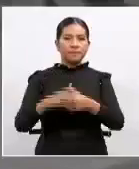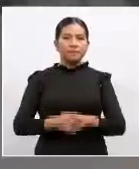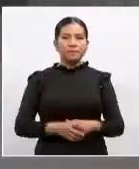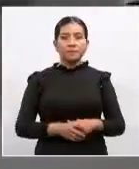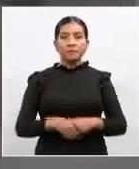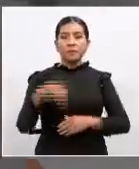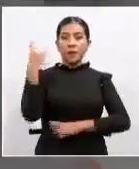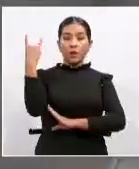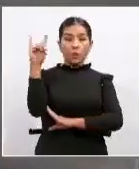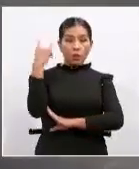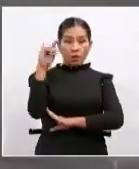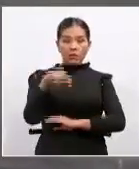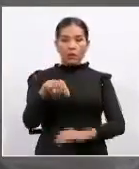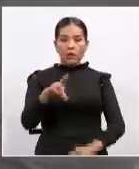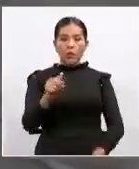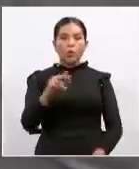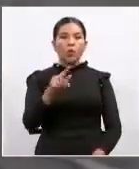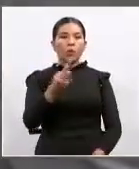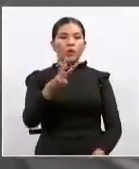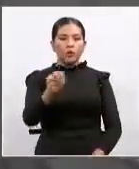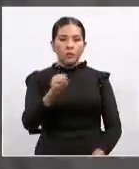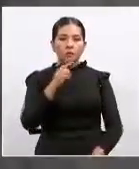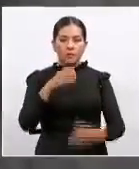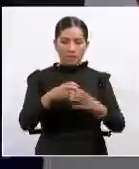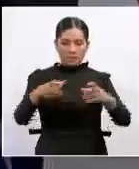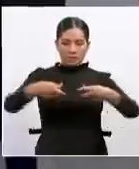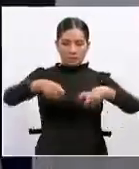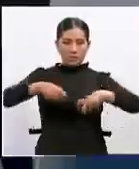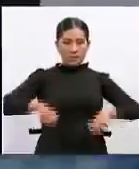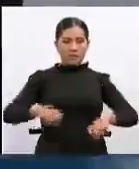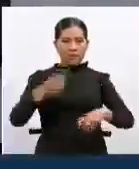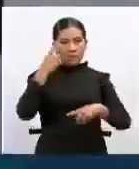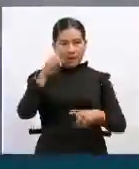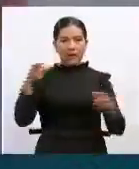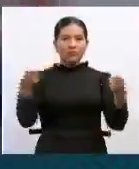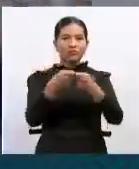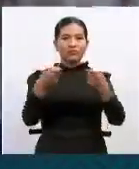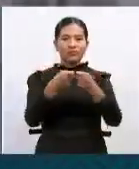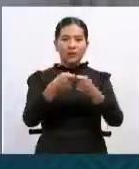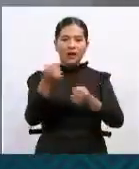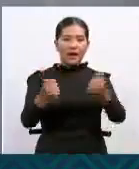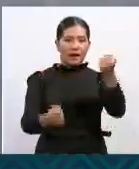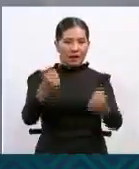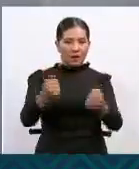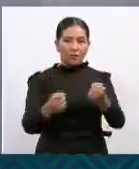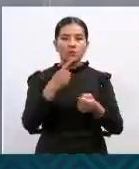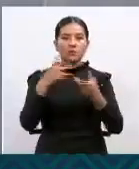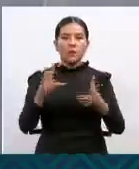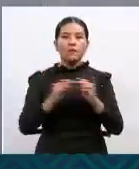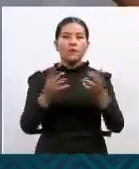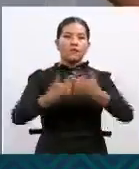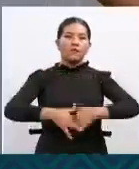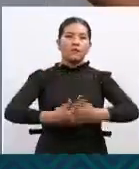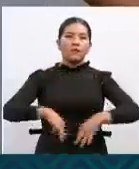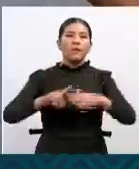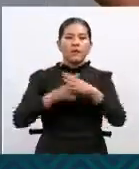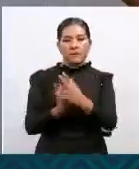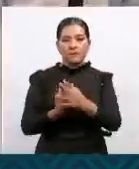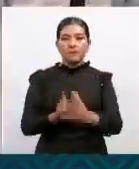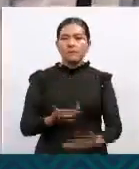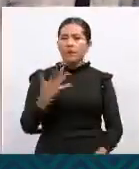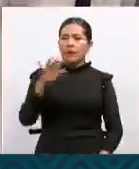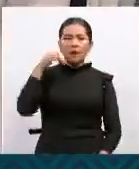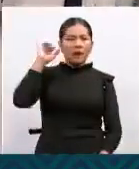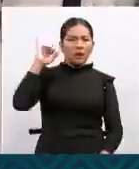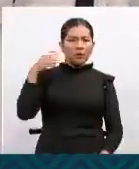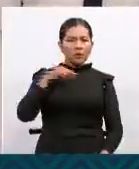En Bolivia, Quantum Baterías. La empresa cochabambina Quantum inicia con la fabricación de baterías de litio. Lo que hasta ayer era un